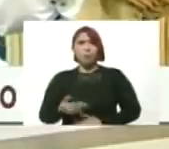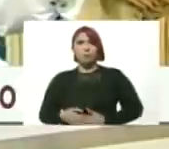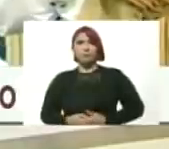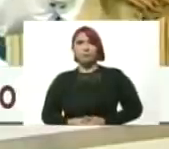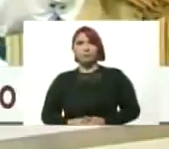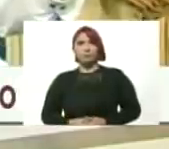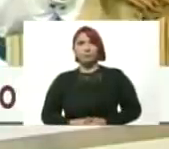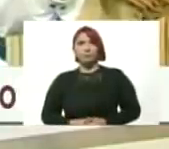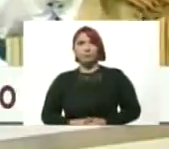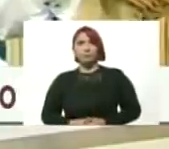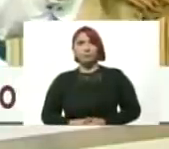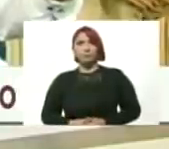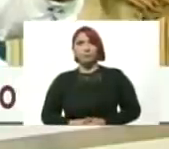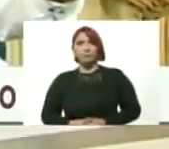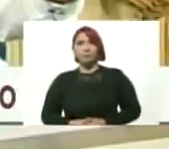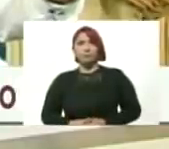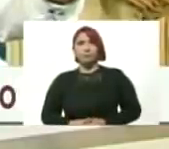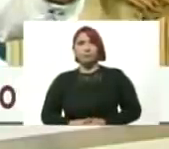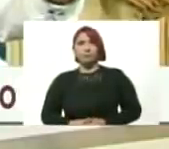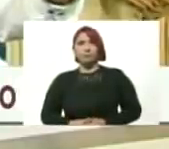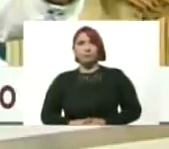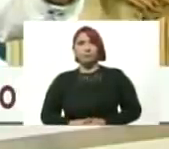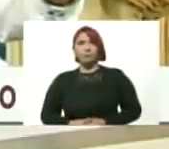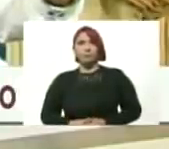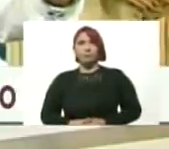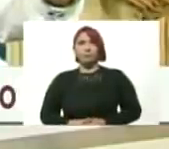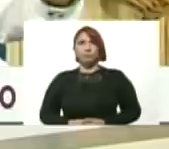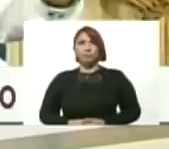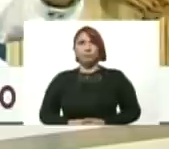más es más